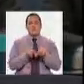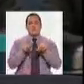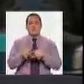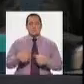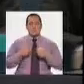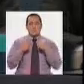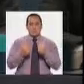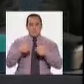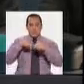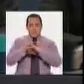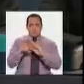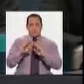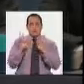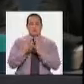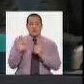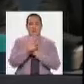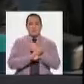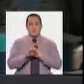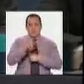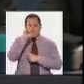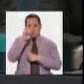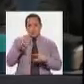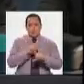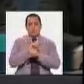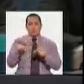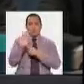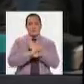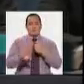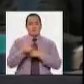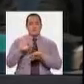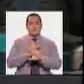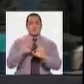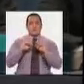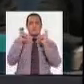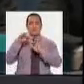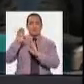nuestra posición en esa reunión, la defensa del Perú y no la defensa de ningún